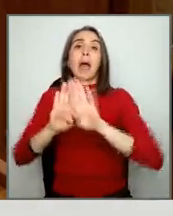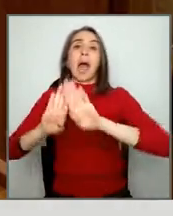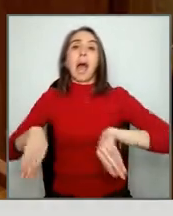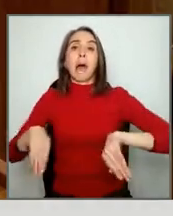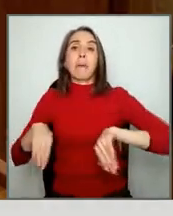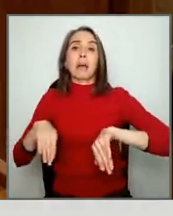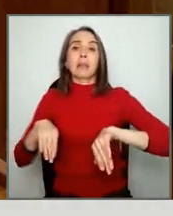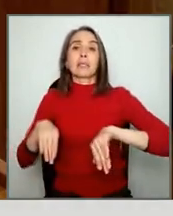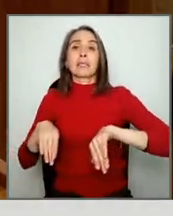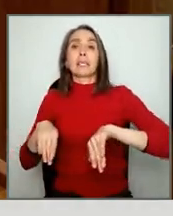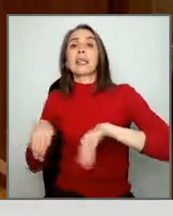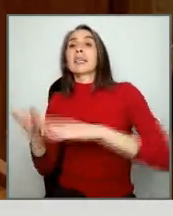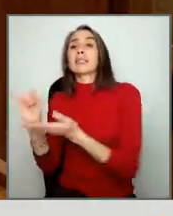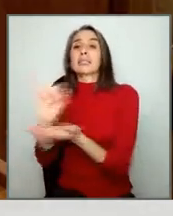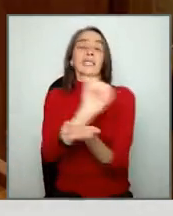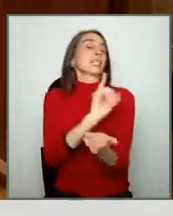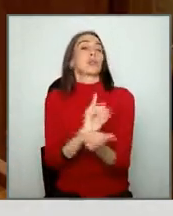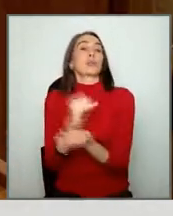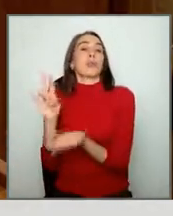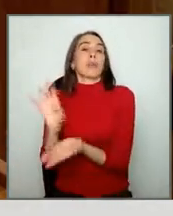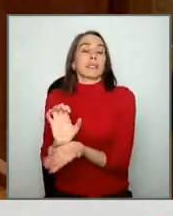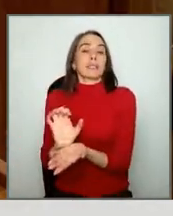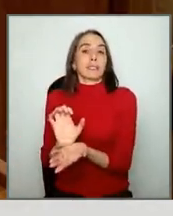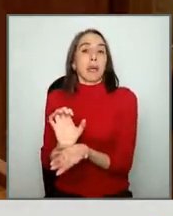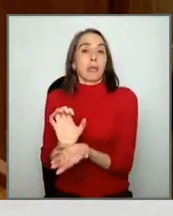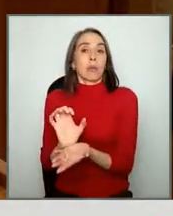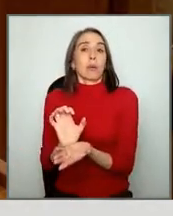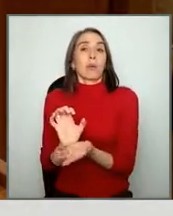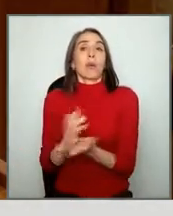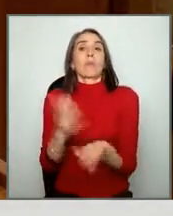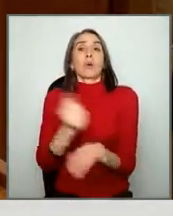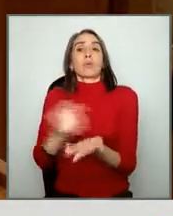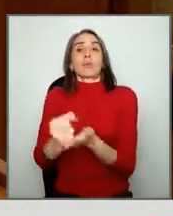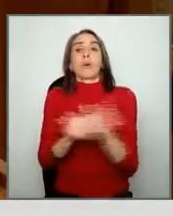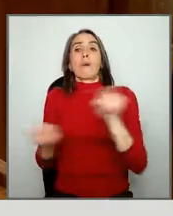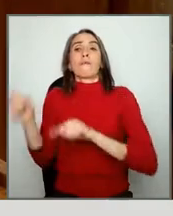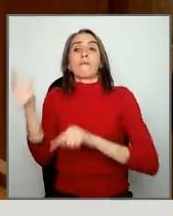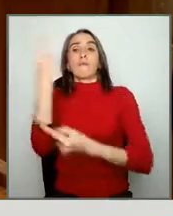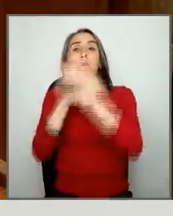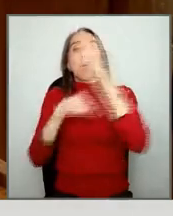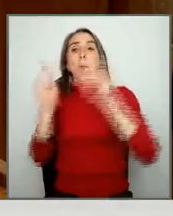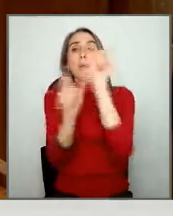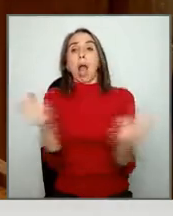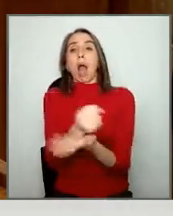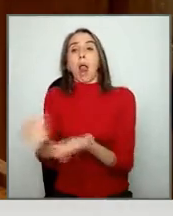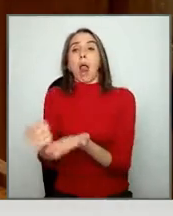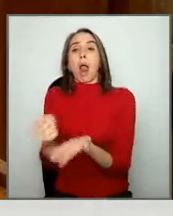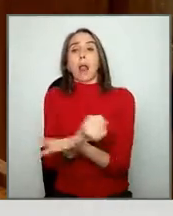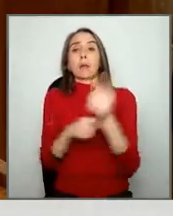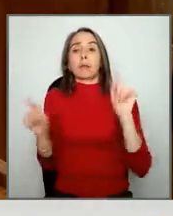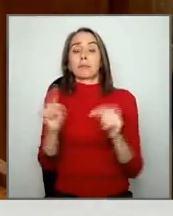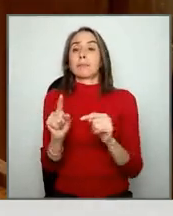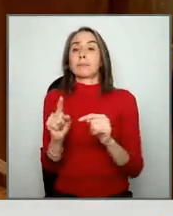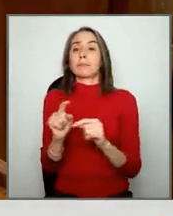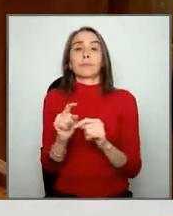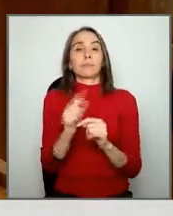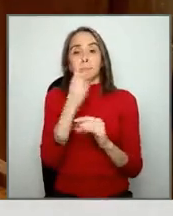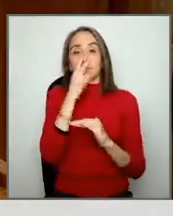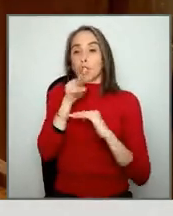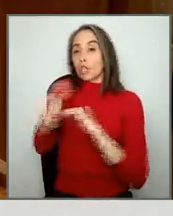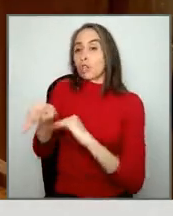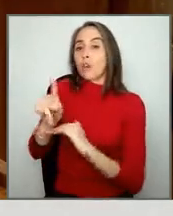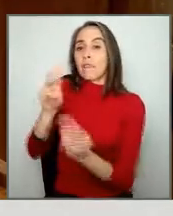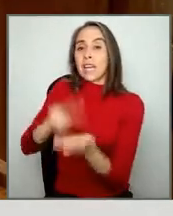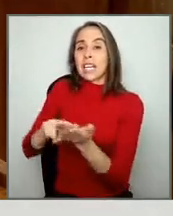de las instituciones estatales que está llena de burócratas y que está que están lejos de la realidad y que